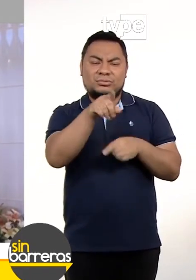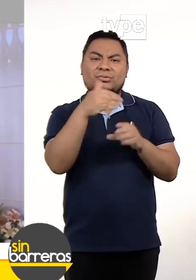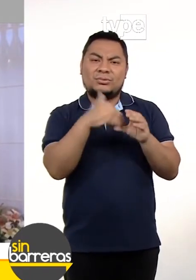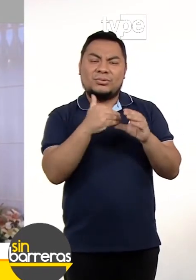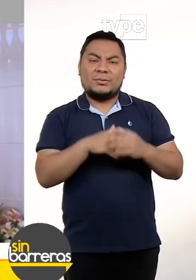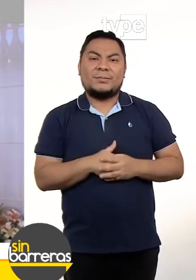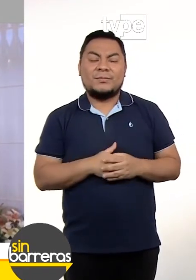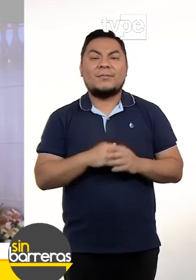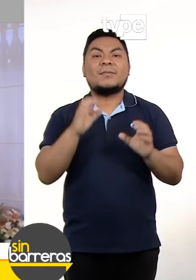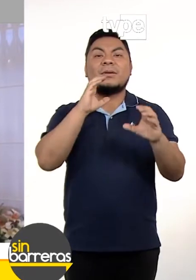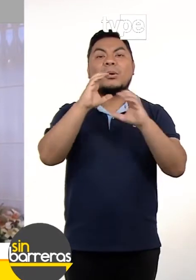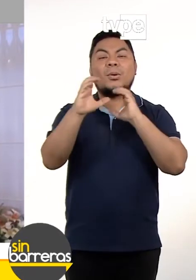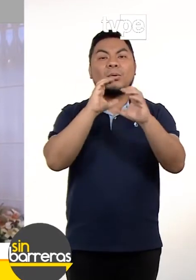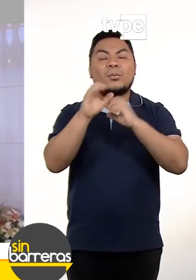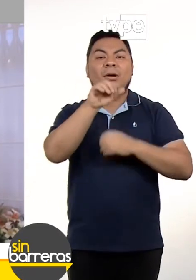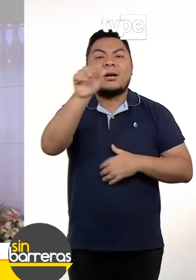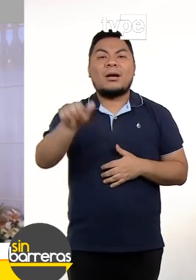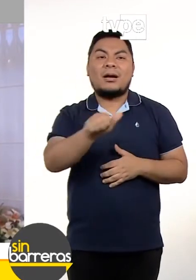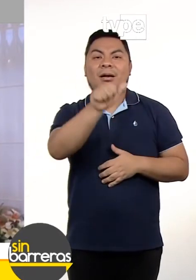a su correo electrónico